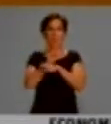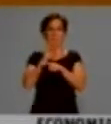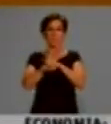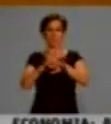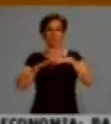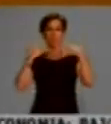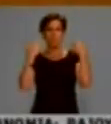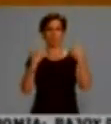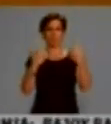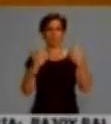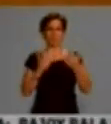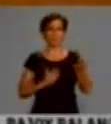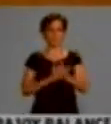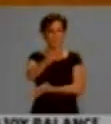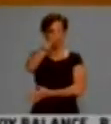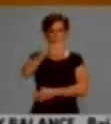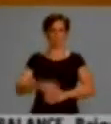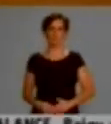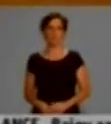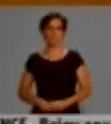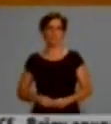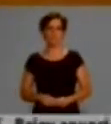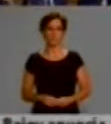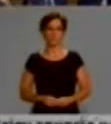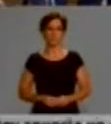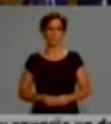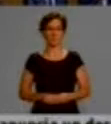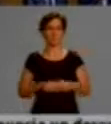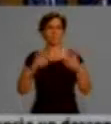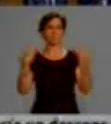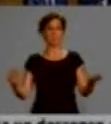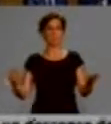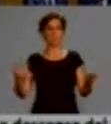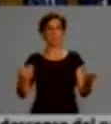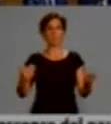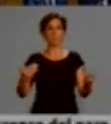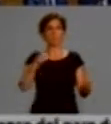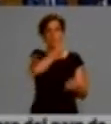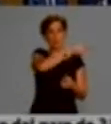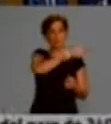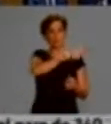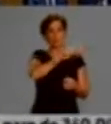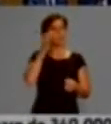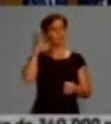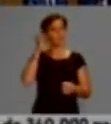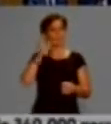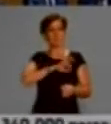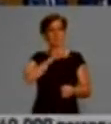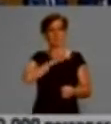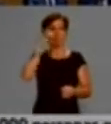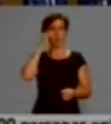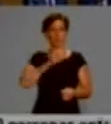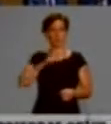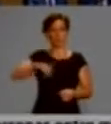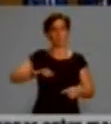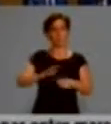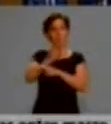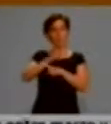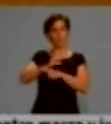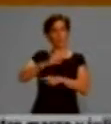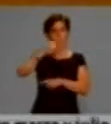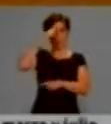Señor diputado, tiene usted que terminar. Y ya que no respeta al Parlamento, señor Rajoy, respete al menos la inteligencia de los